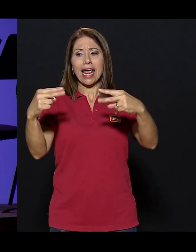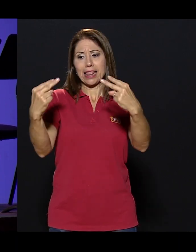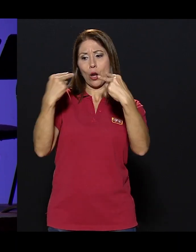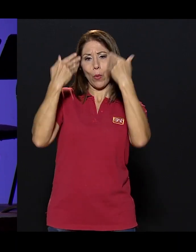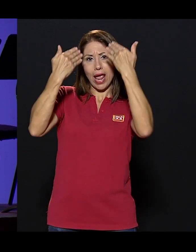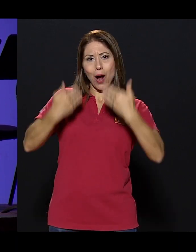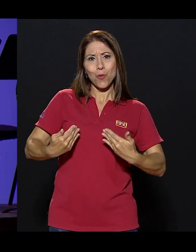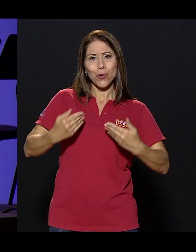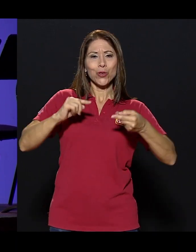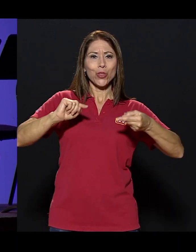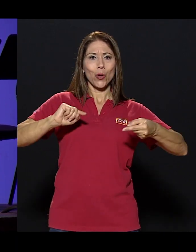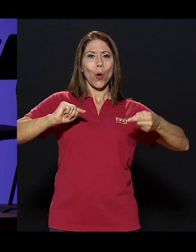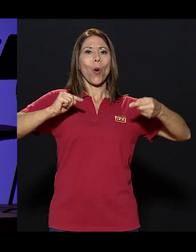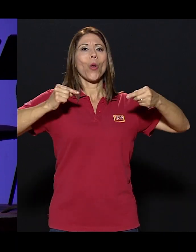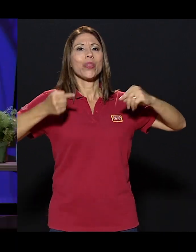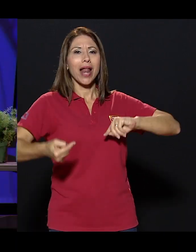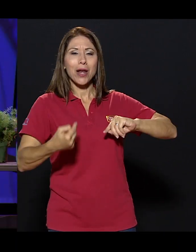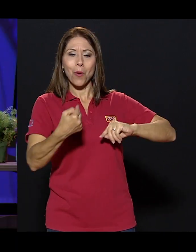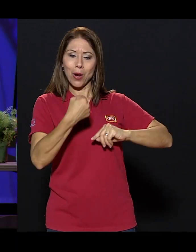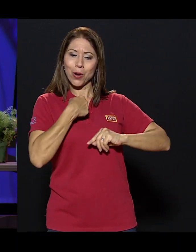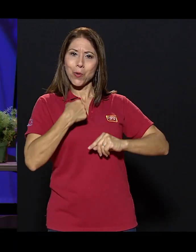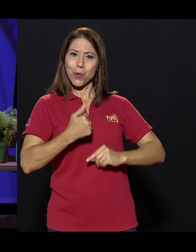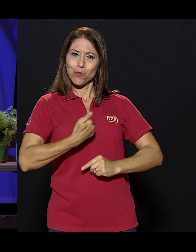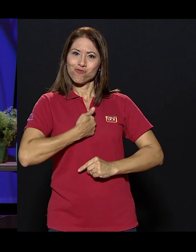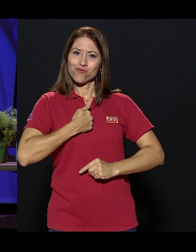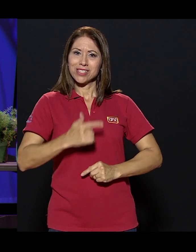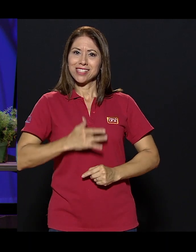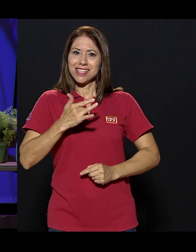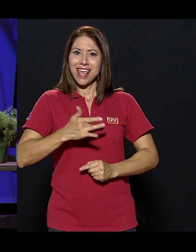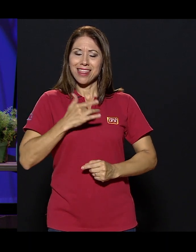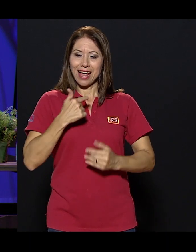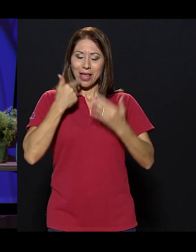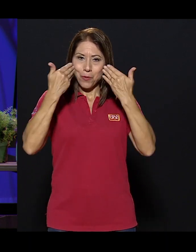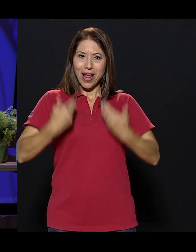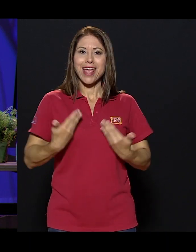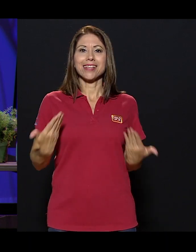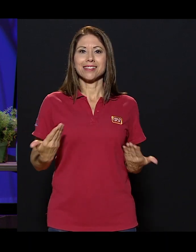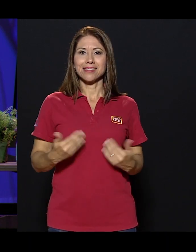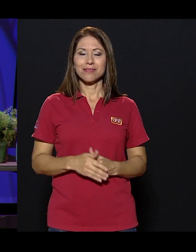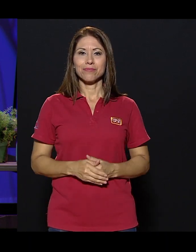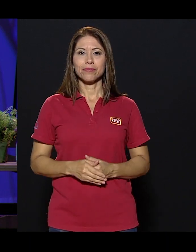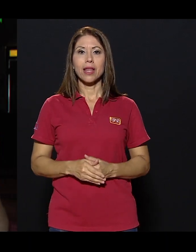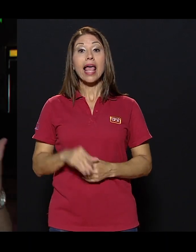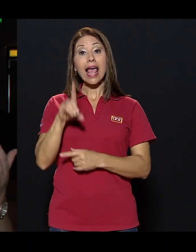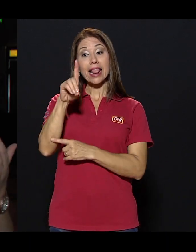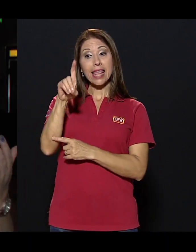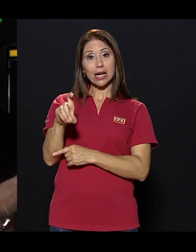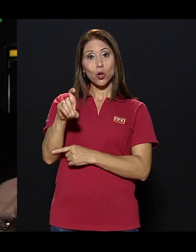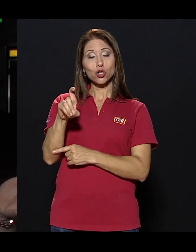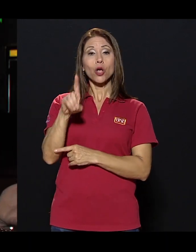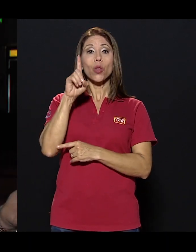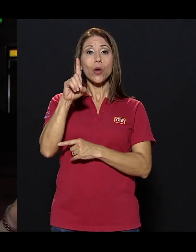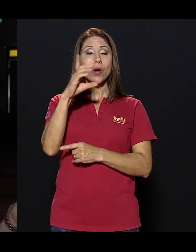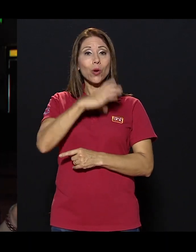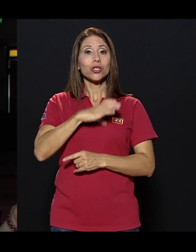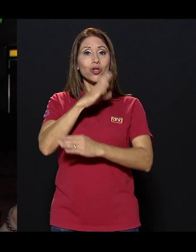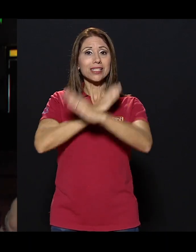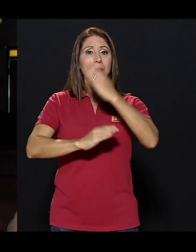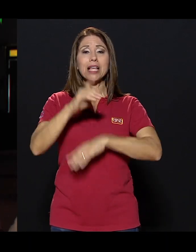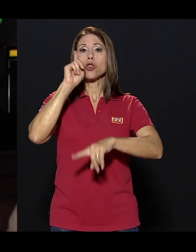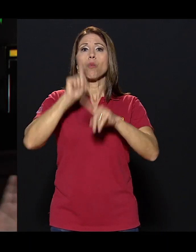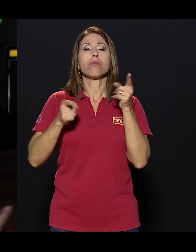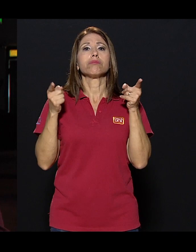el que lo que la gente percibe de uno es totalmente contrario a lo que uno siente que una es, ¿verdad? El diagnóstico de una